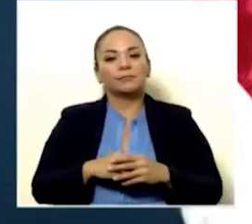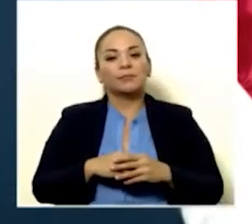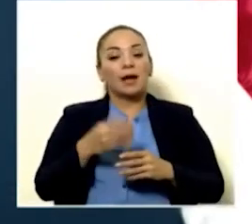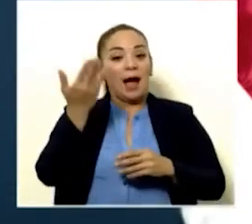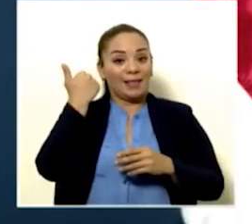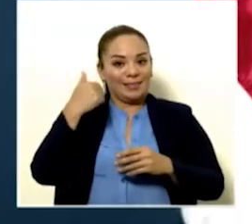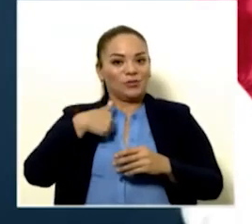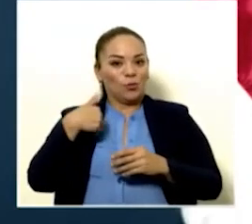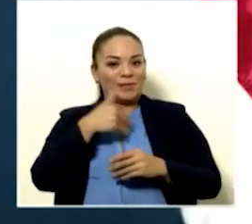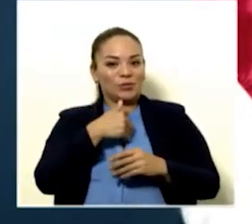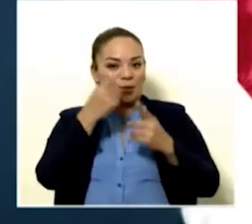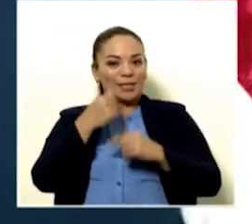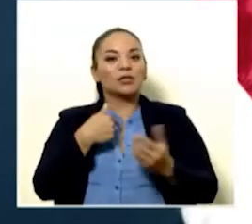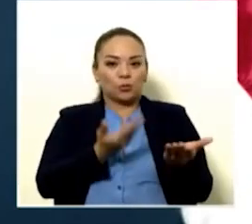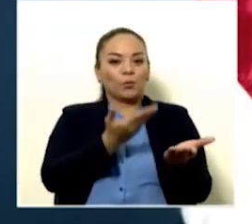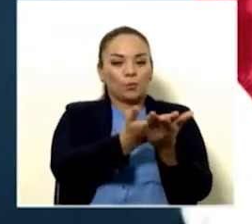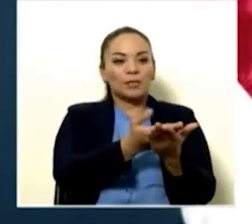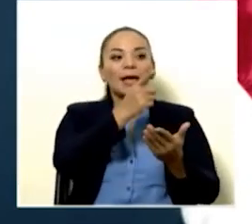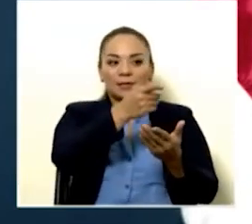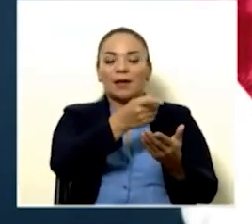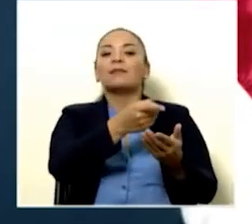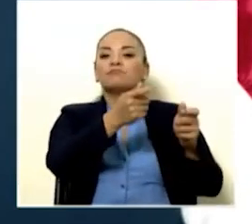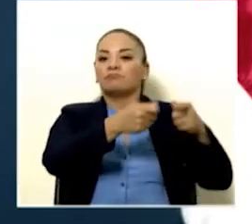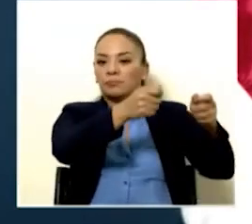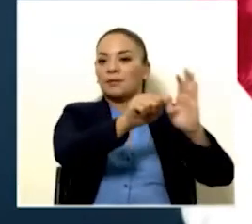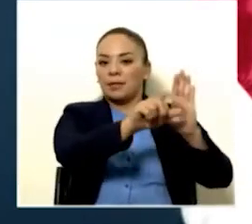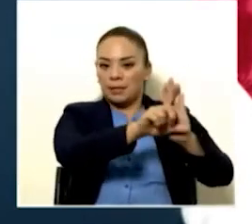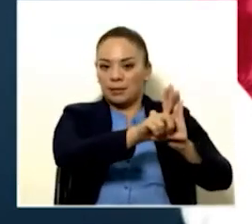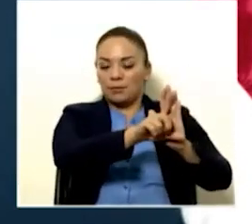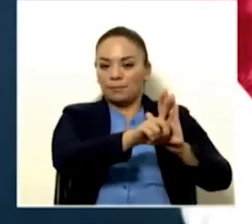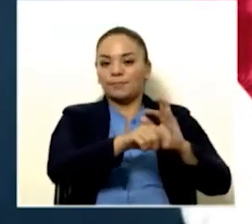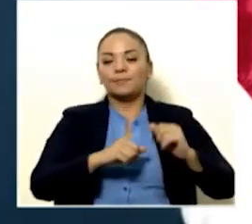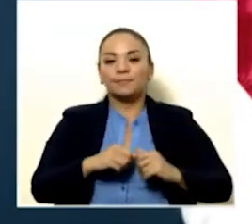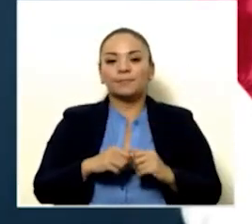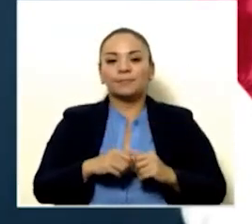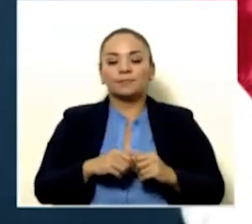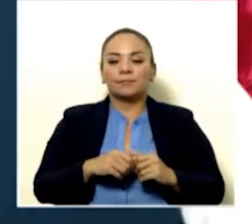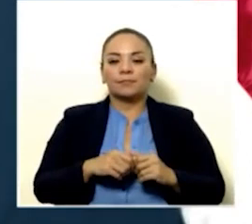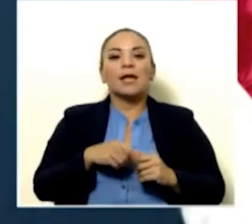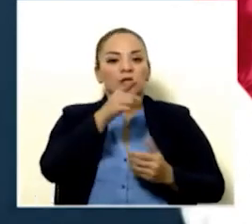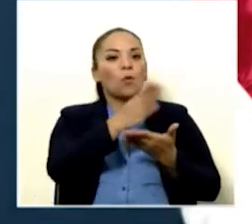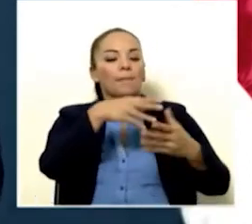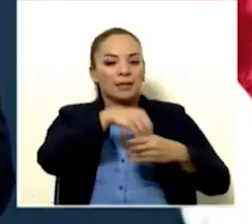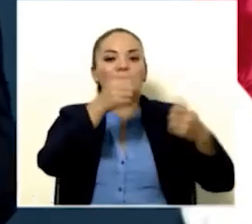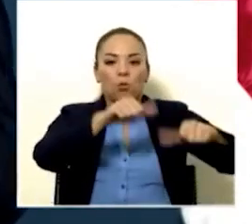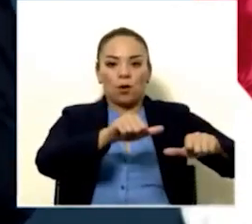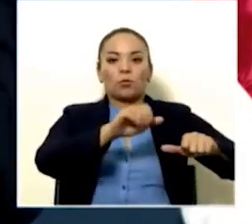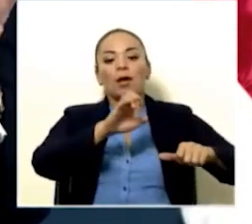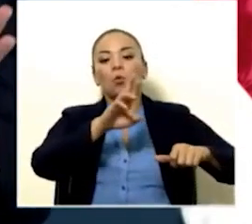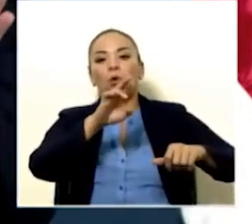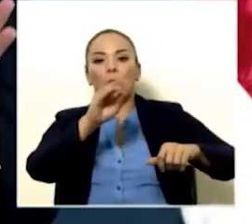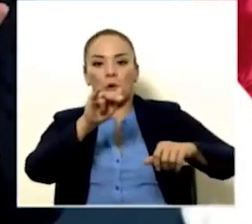como ministro de Hacienda, está convocada, fue parte del acuerdo que logramos con los eurobonos. Nosotros